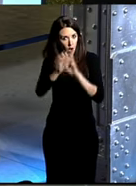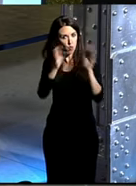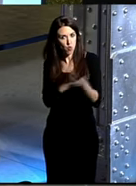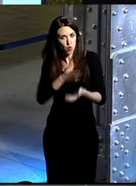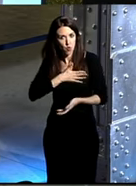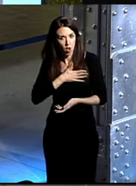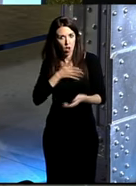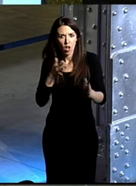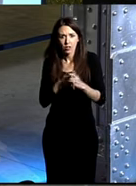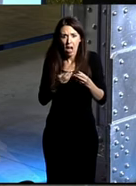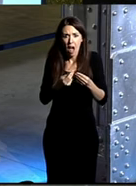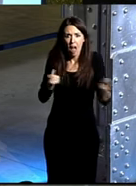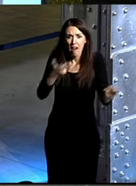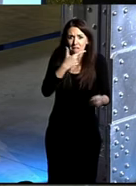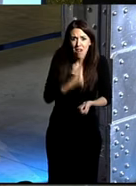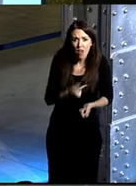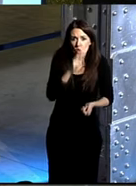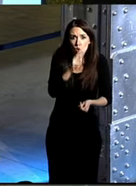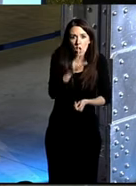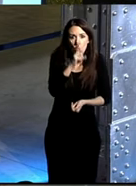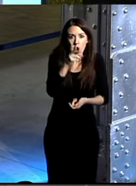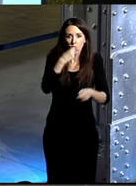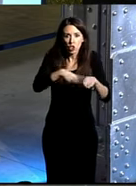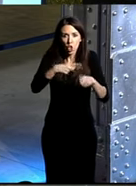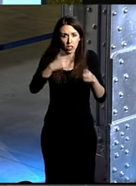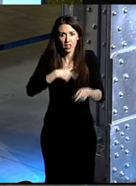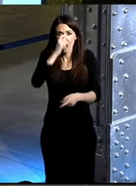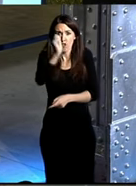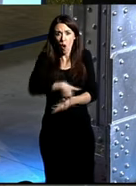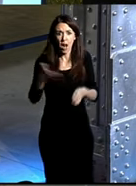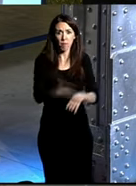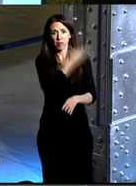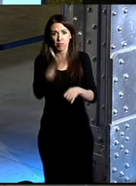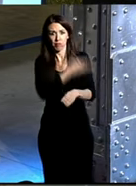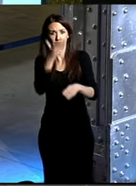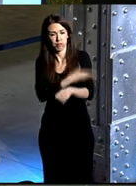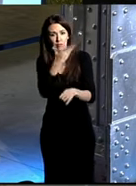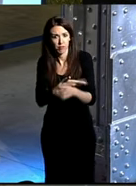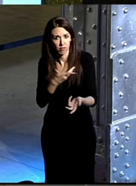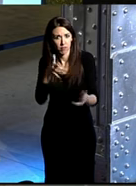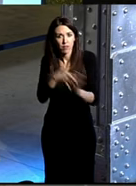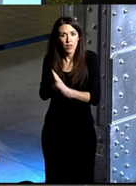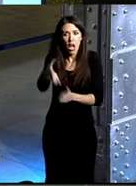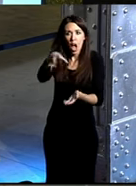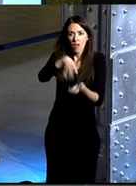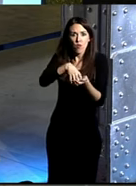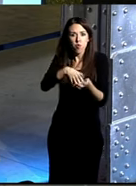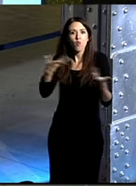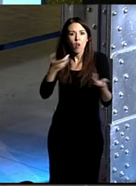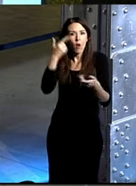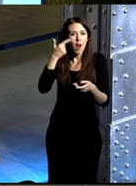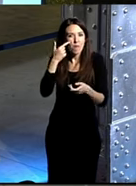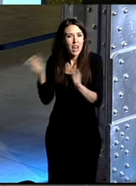Es tremendamente volátil. En un año o 2 las cosas se ponen obsoletas. Es absolutamente incierto. Miren lo que está pasando